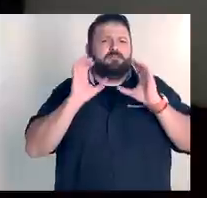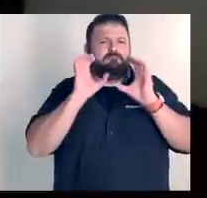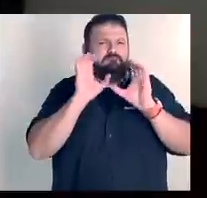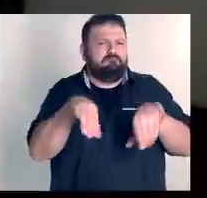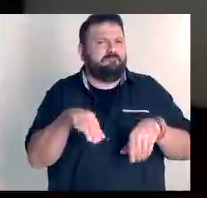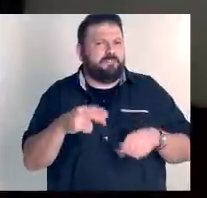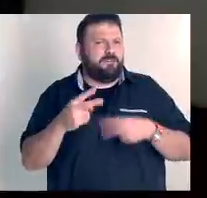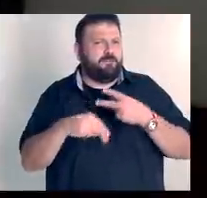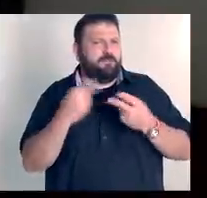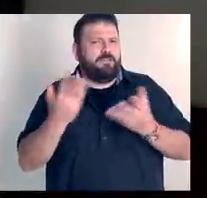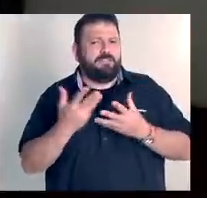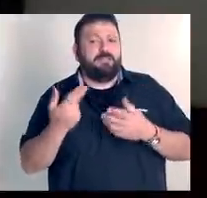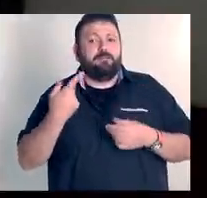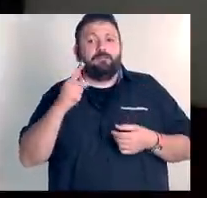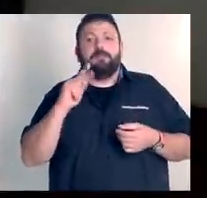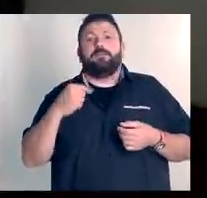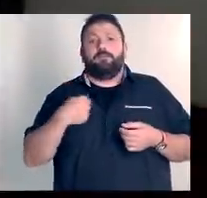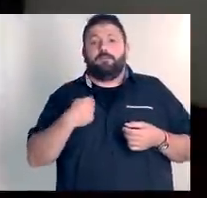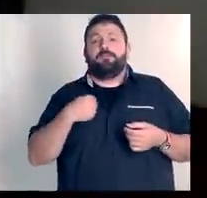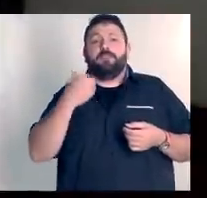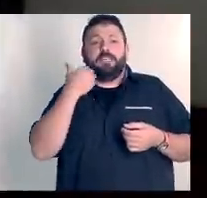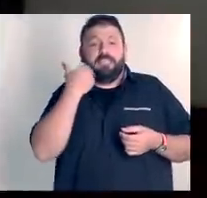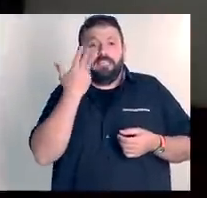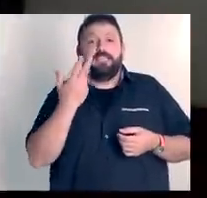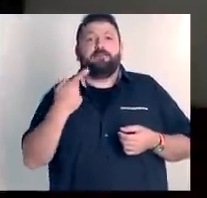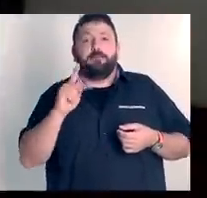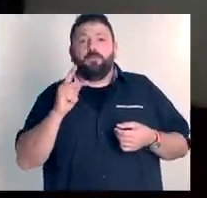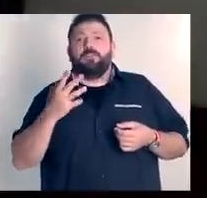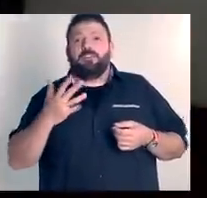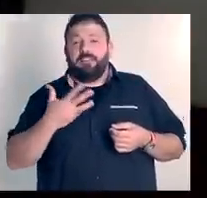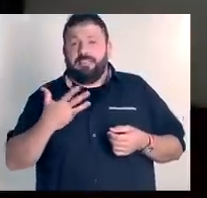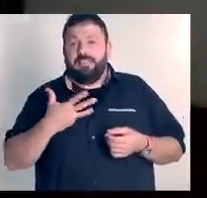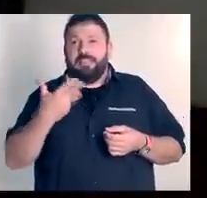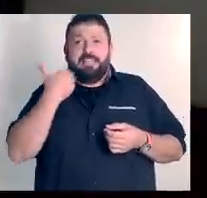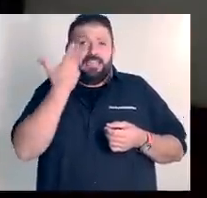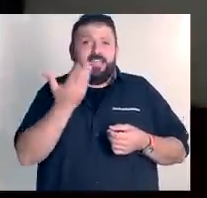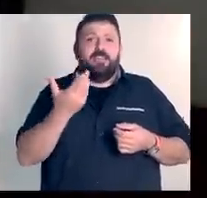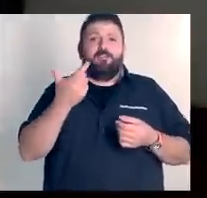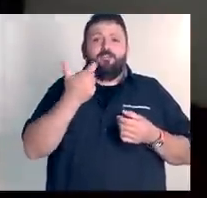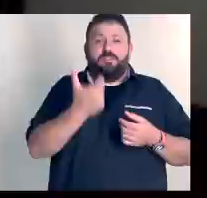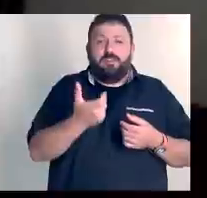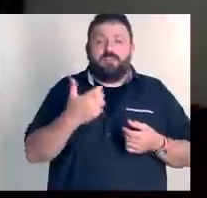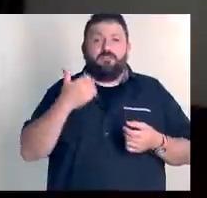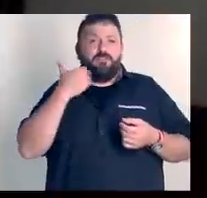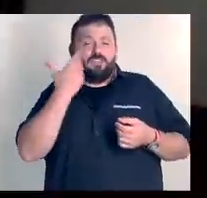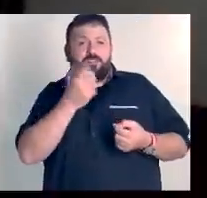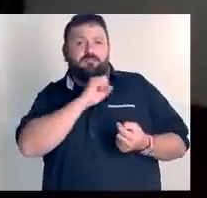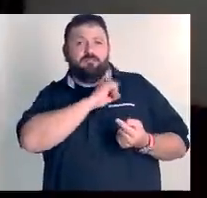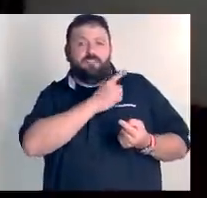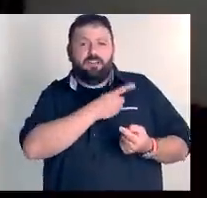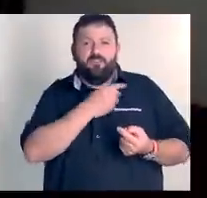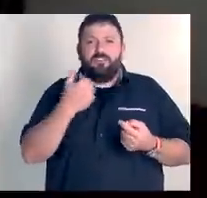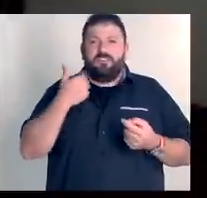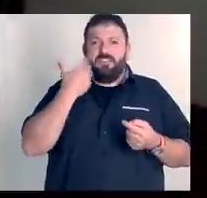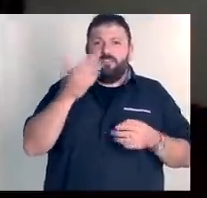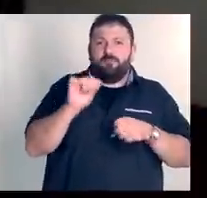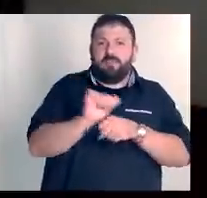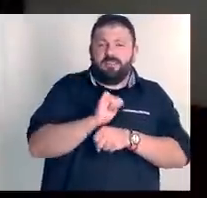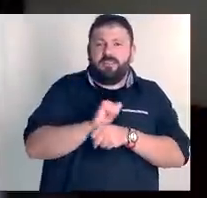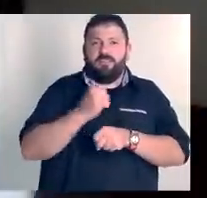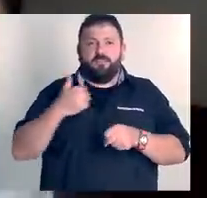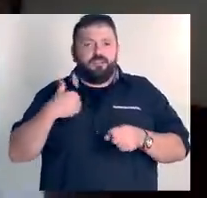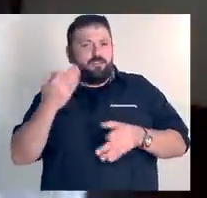pero los que sí me creían me decían, es que yo también quiero dinero, es que yo también quiero salud, es que yo también quiero tener mi cuartito, es que yo quiero mi carro. Es